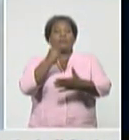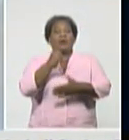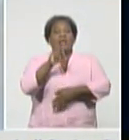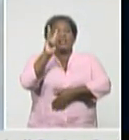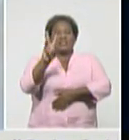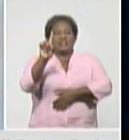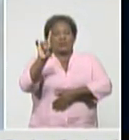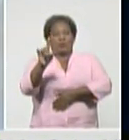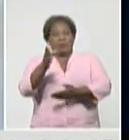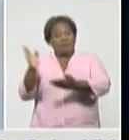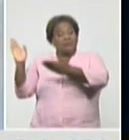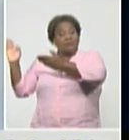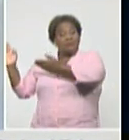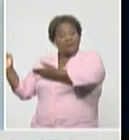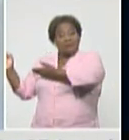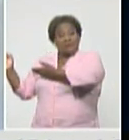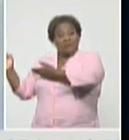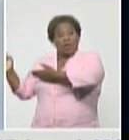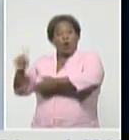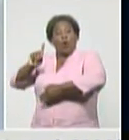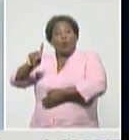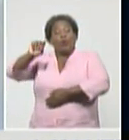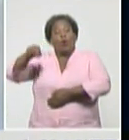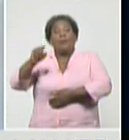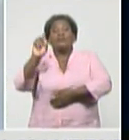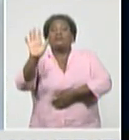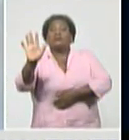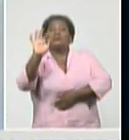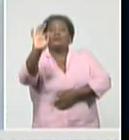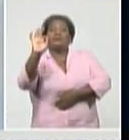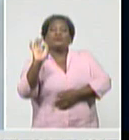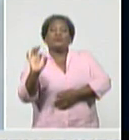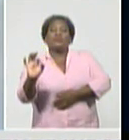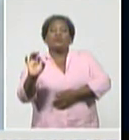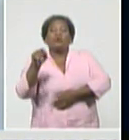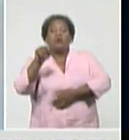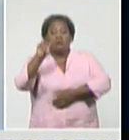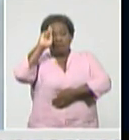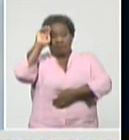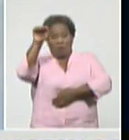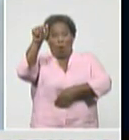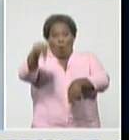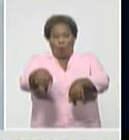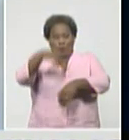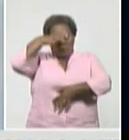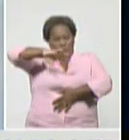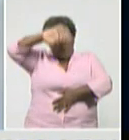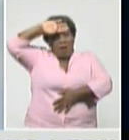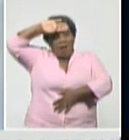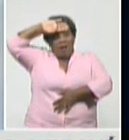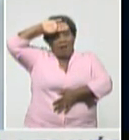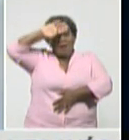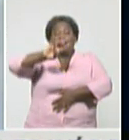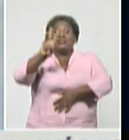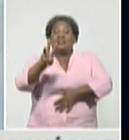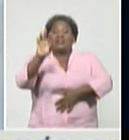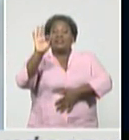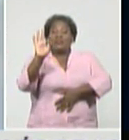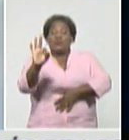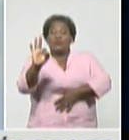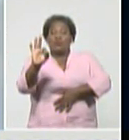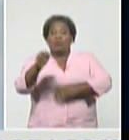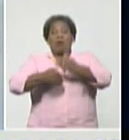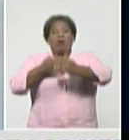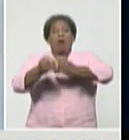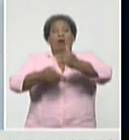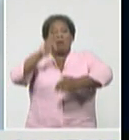39, es el 1,5%. Esos son los activos que tiene Cuba hoy. 38 con una evolución clínica